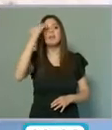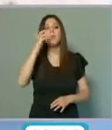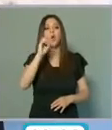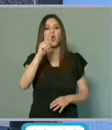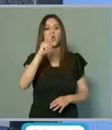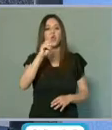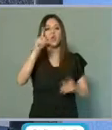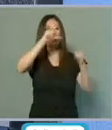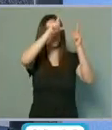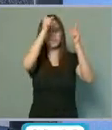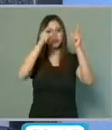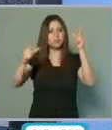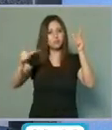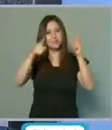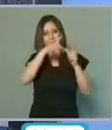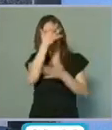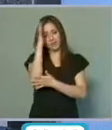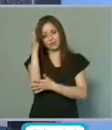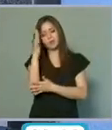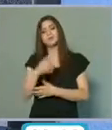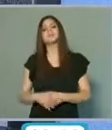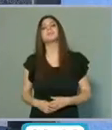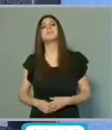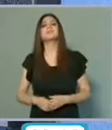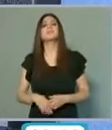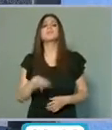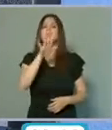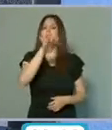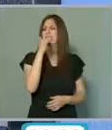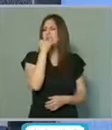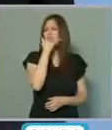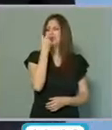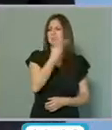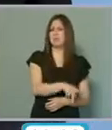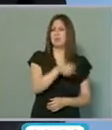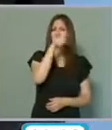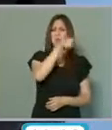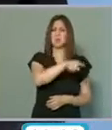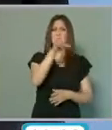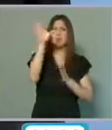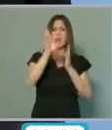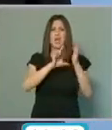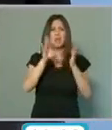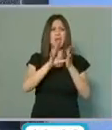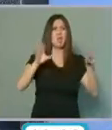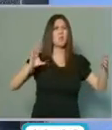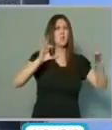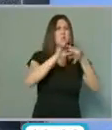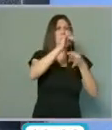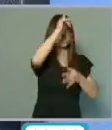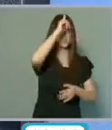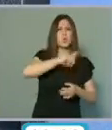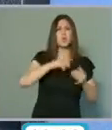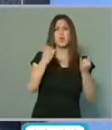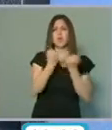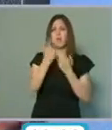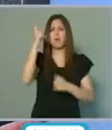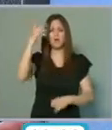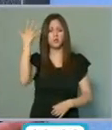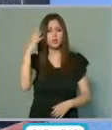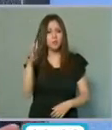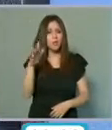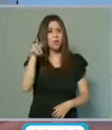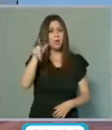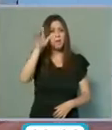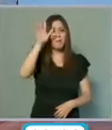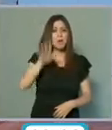Moni, a ver, yo tengo una duda. Entonces, si su calendario era solar y lunar, para ellos eran completamente diferentes el